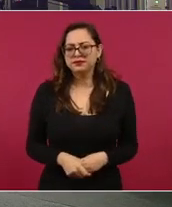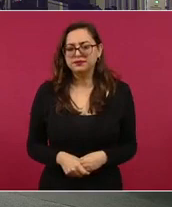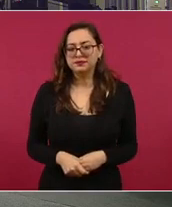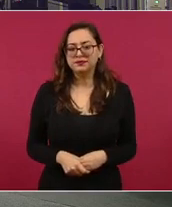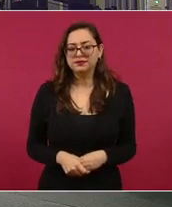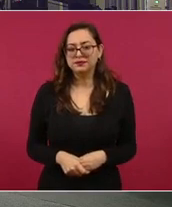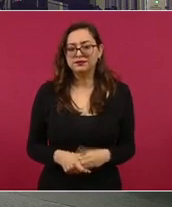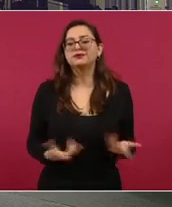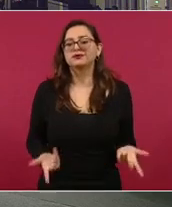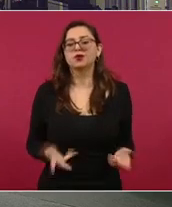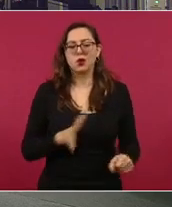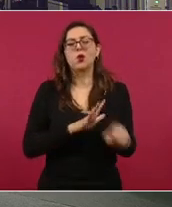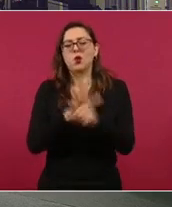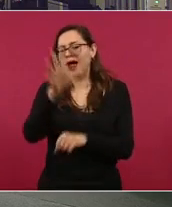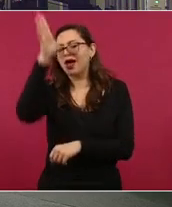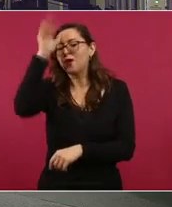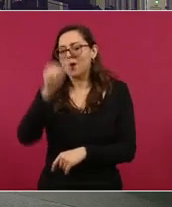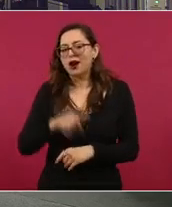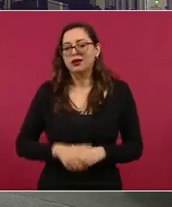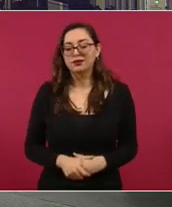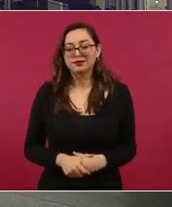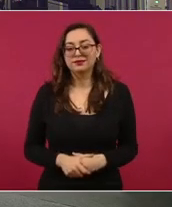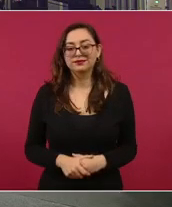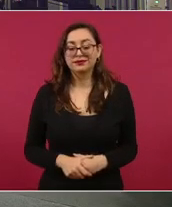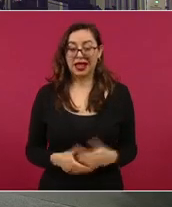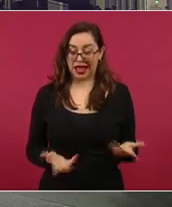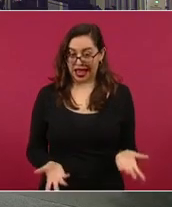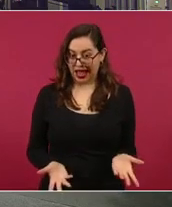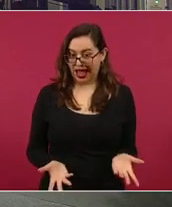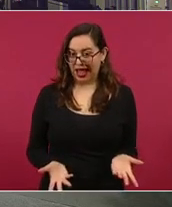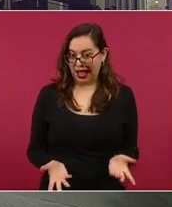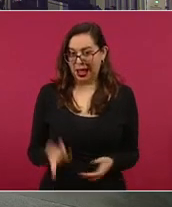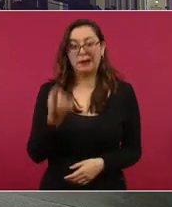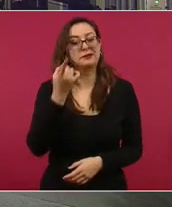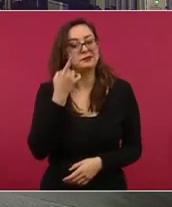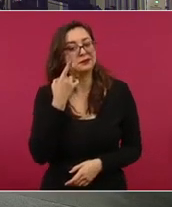Llegaron al acuerdo. A ver, con el PAN